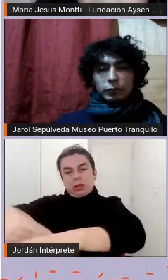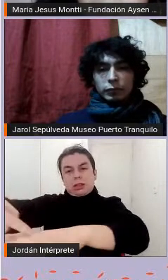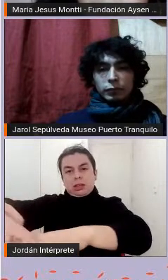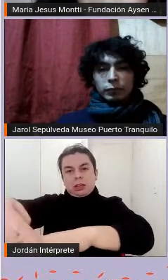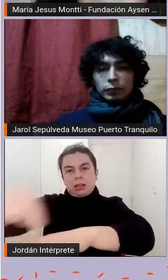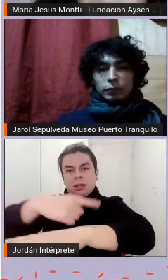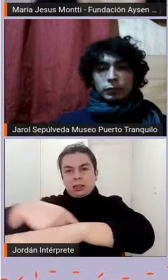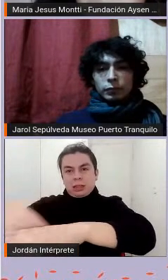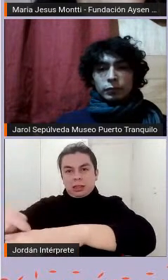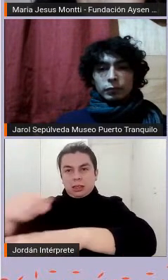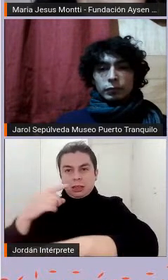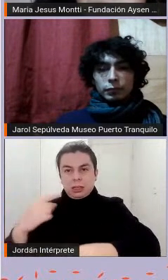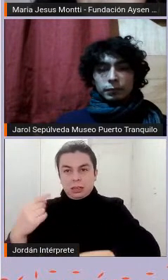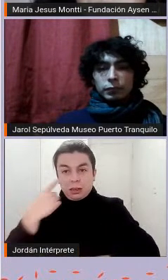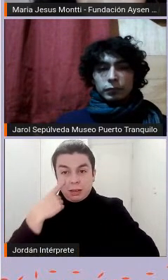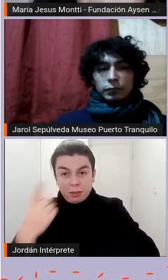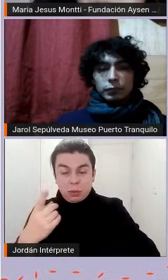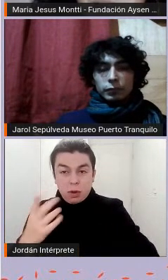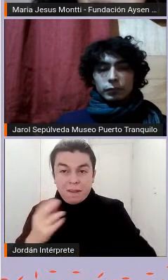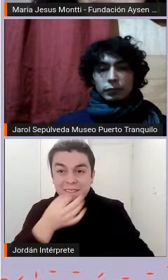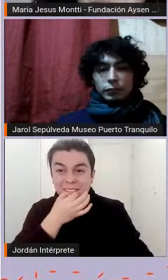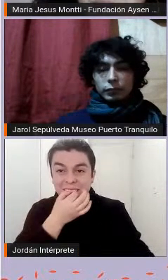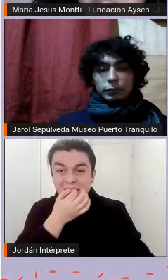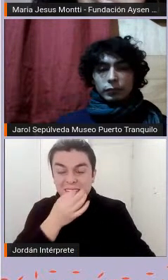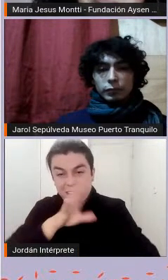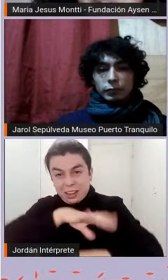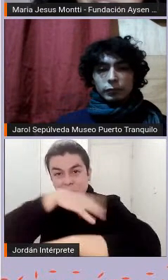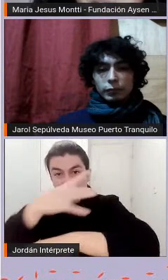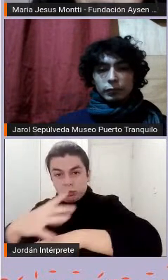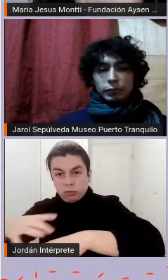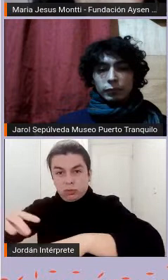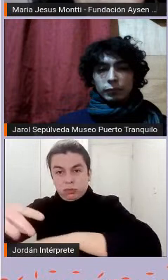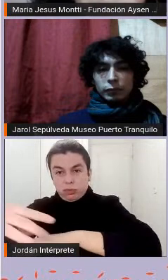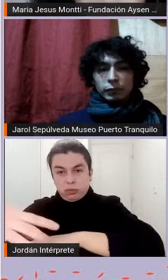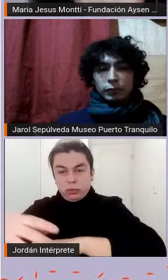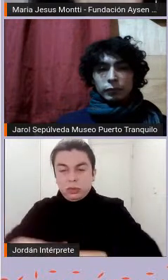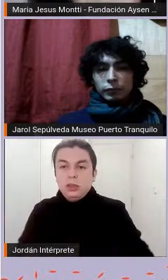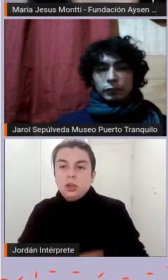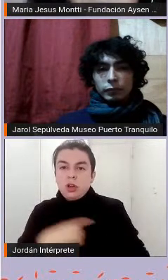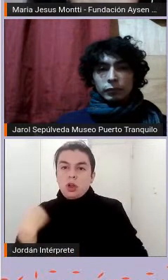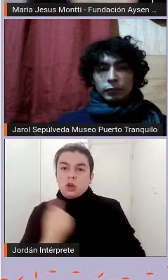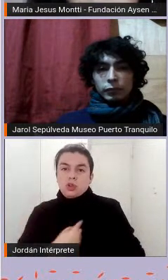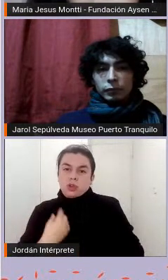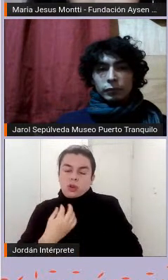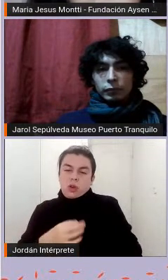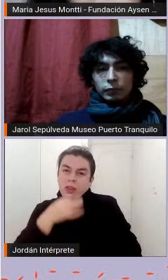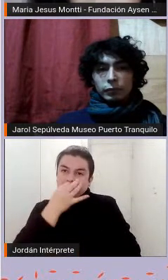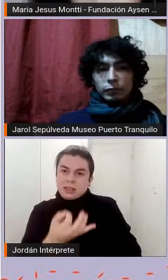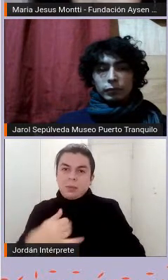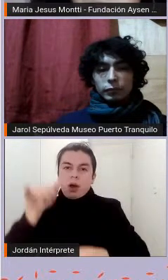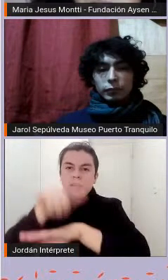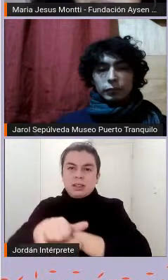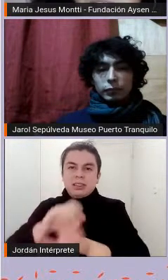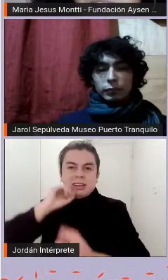vemos marcado de verde. Por lo tanto, por eso nosotros decimos que la región de Aysén es un laboratorio